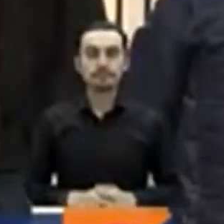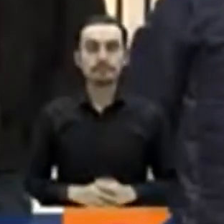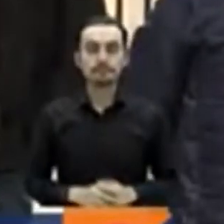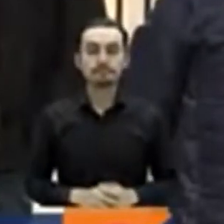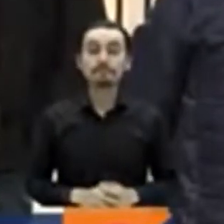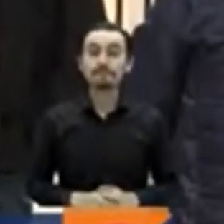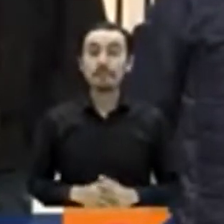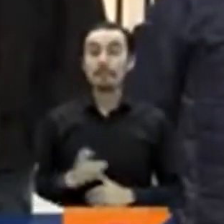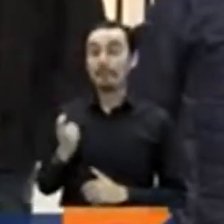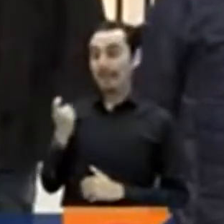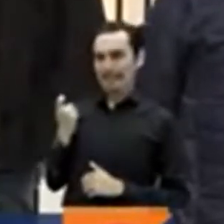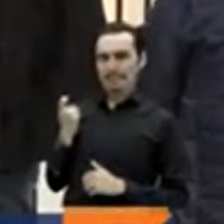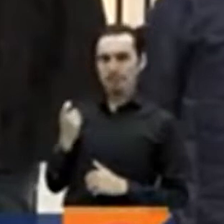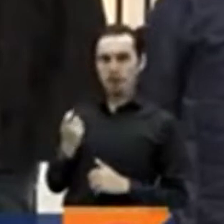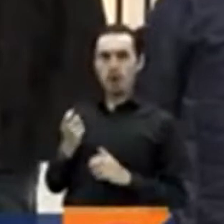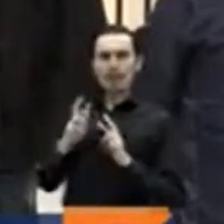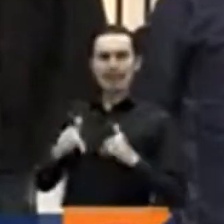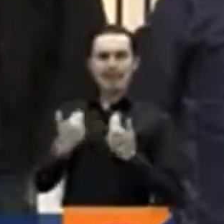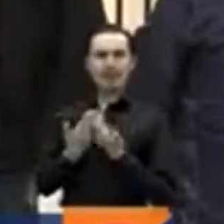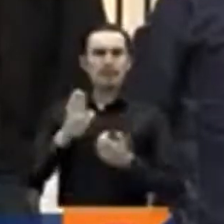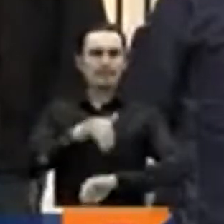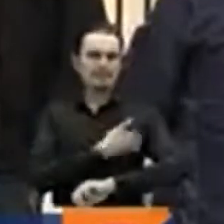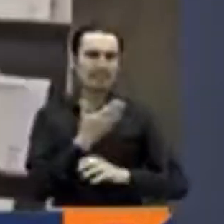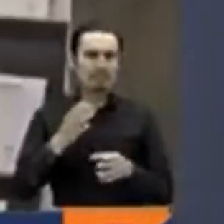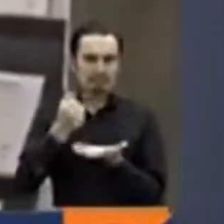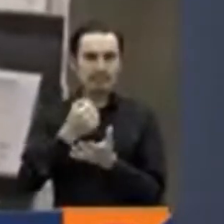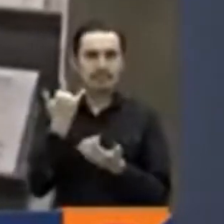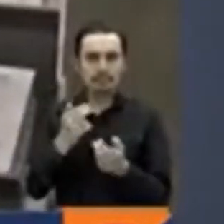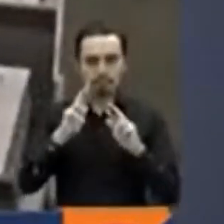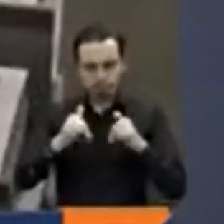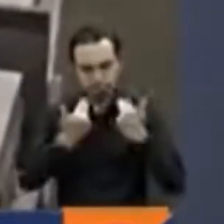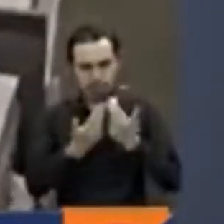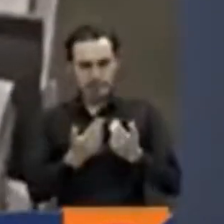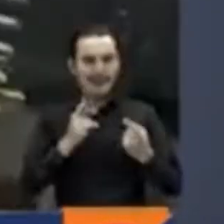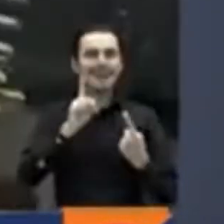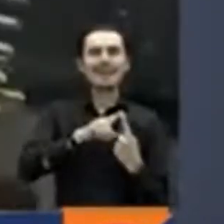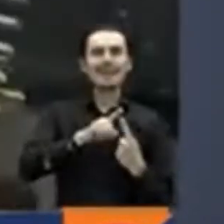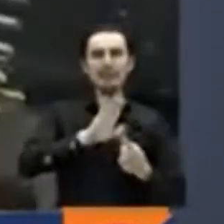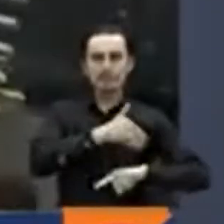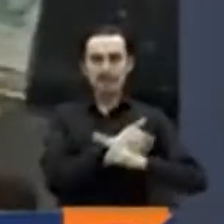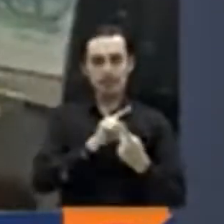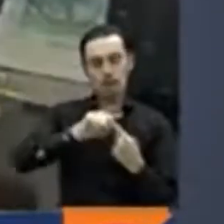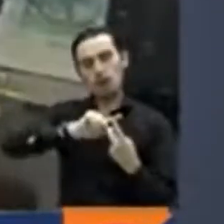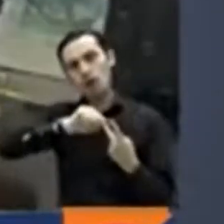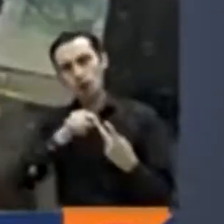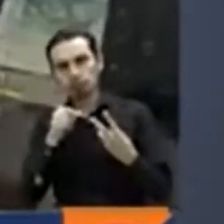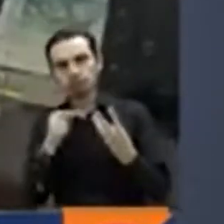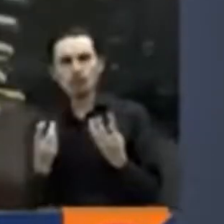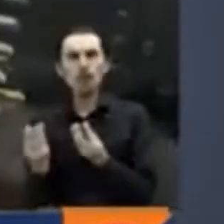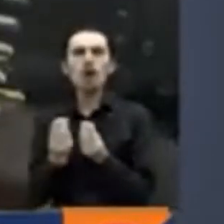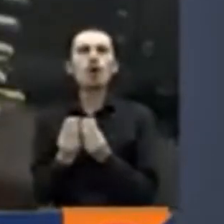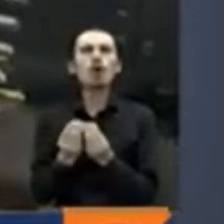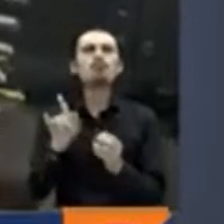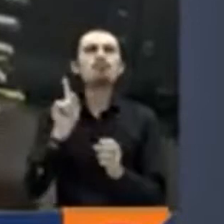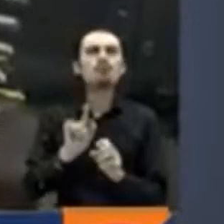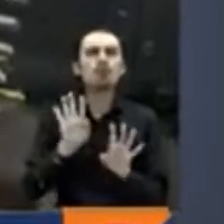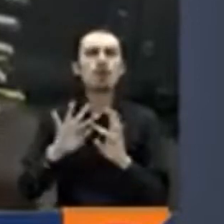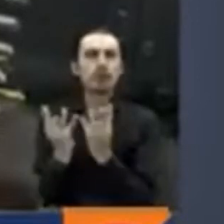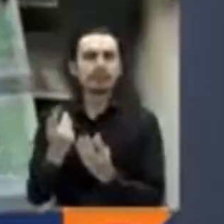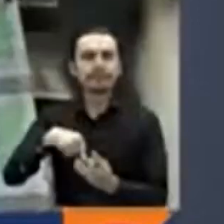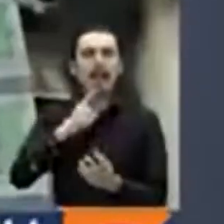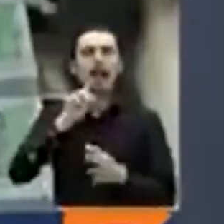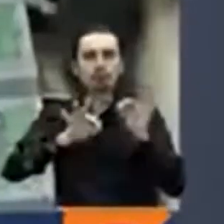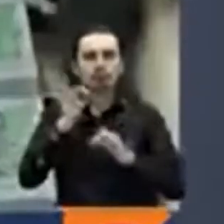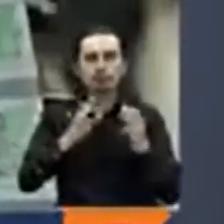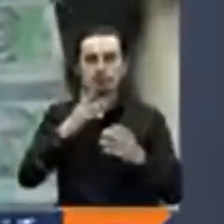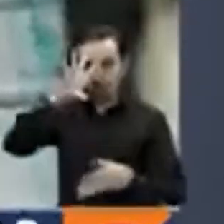Y hace pocos minutos terminó aquí en el Ministerio de Hacienda una reunión entre el ministro José Antonio Ocampo y varios congresistas en donde se confirmaron ya algunos de los